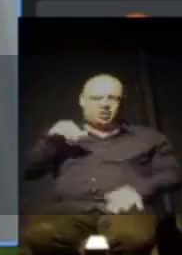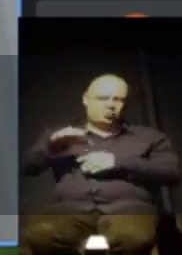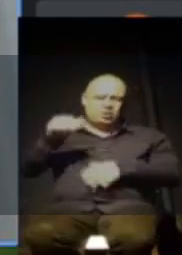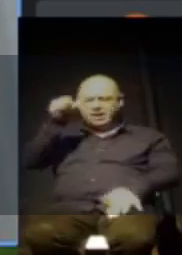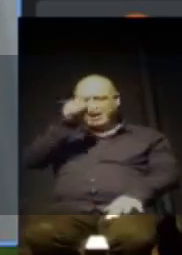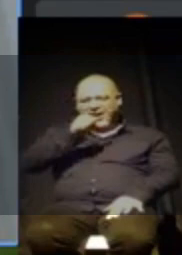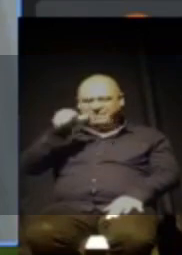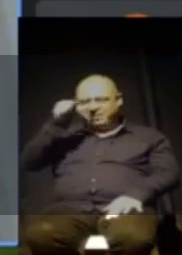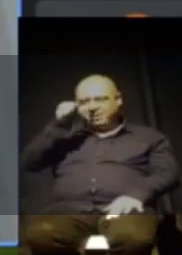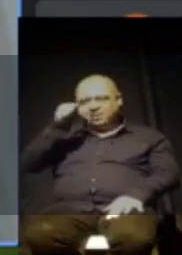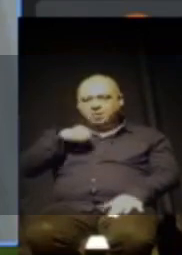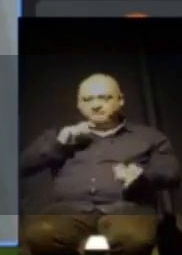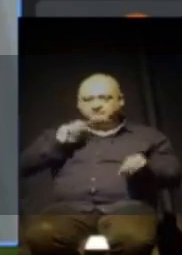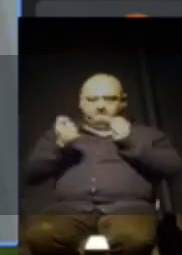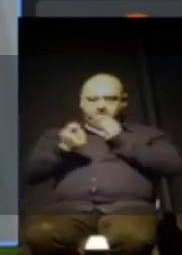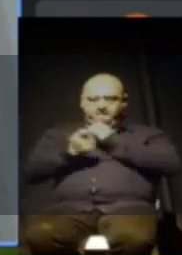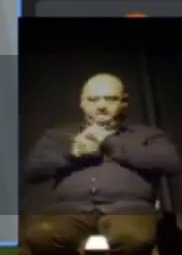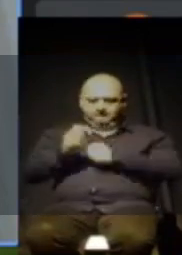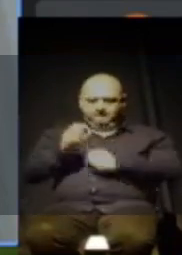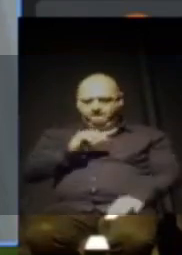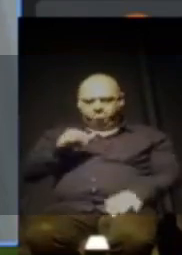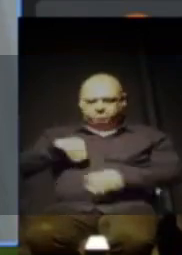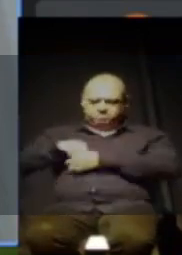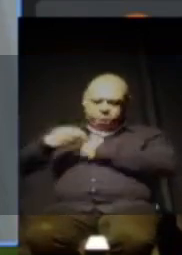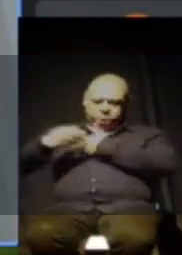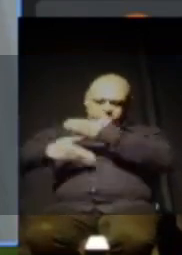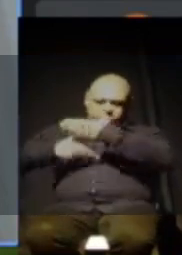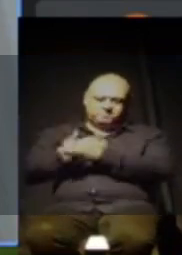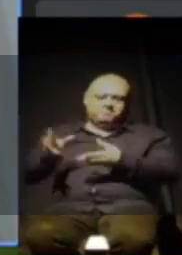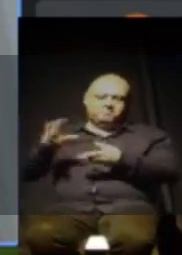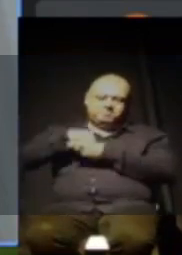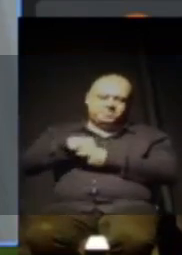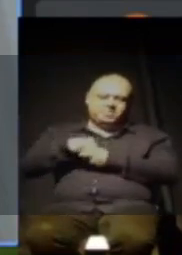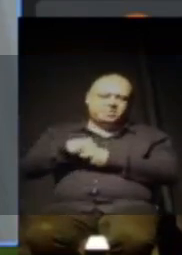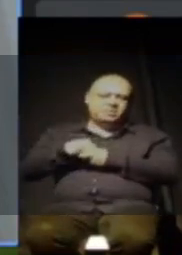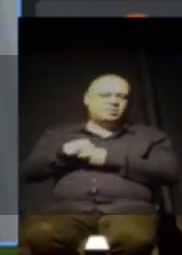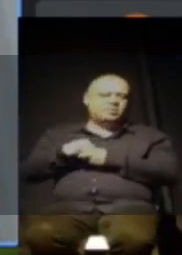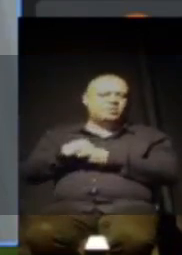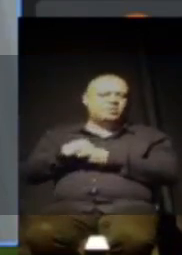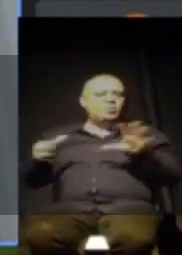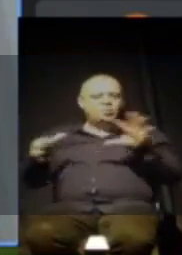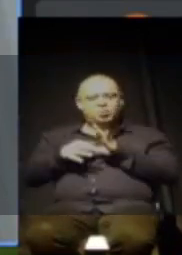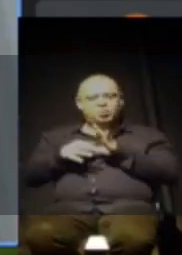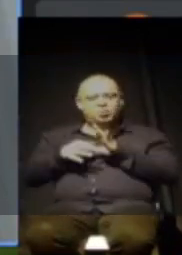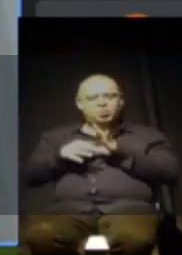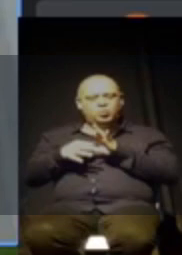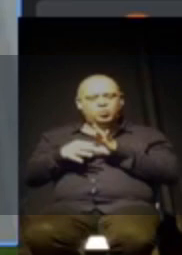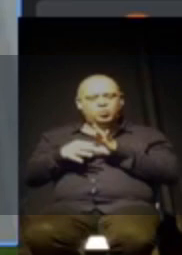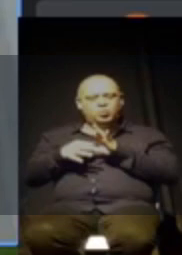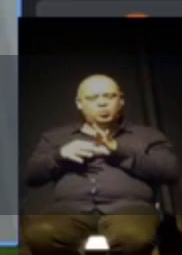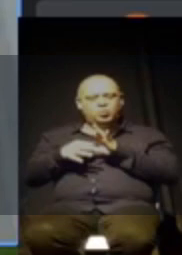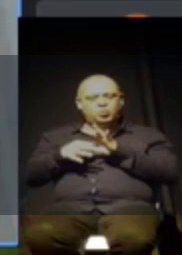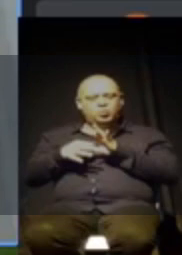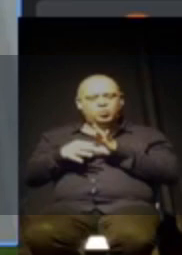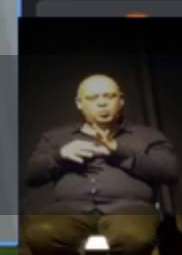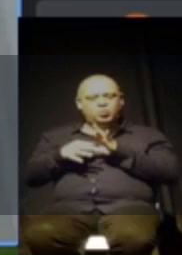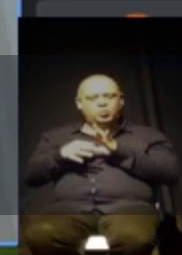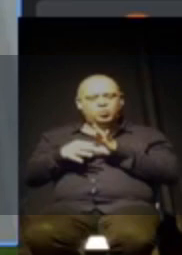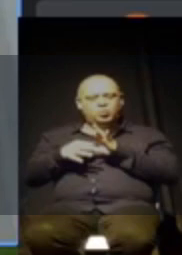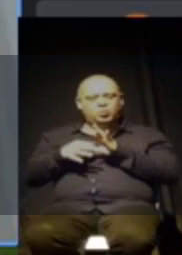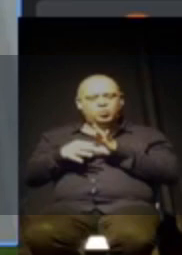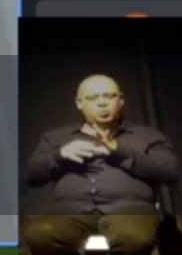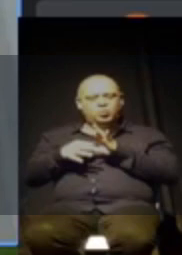cuando los hombres y mujeres originarios de África son transformados en hombres objetos, hombres mercancías o en hombres moneda de cambio, ¿no?